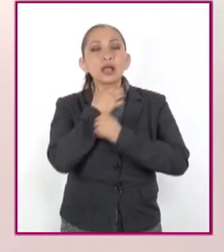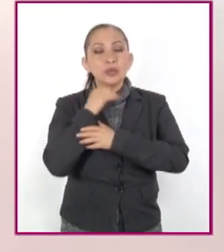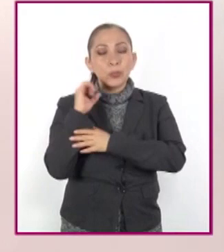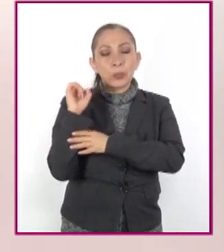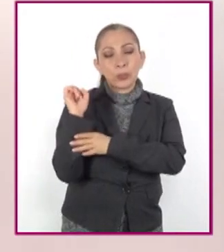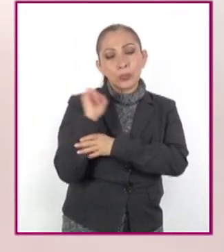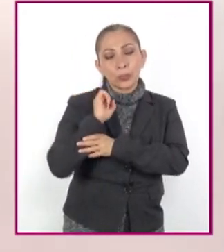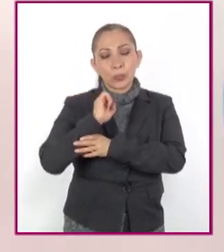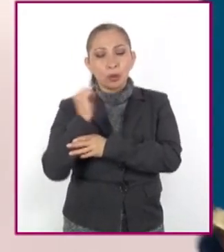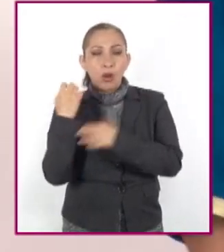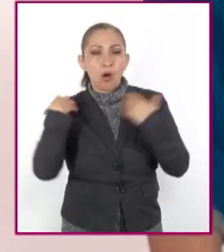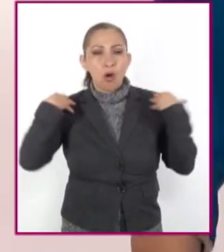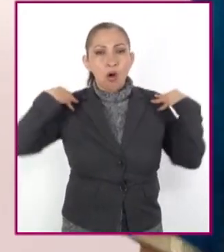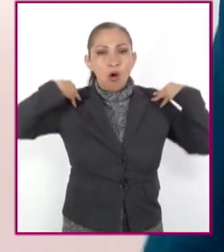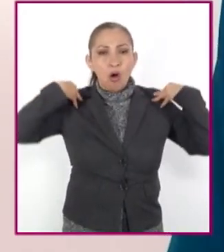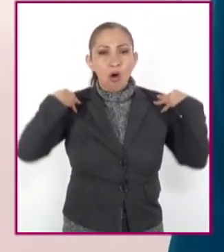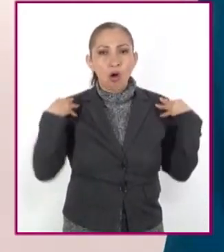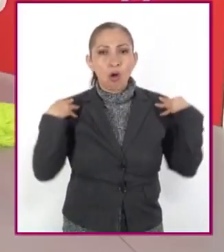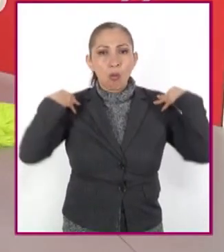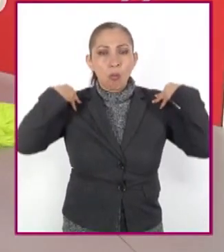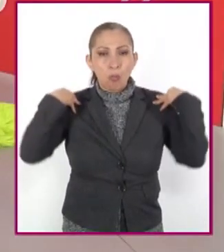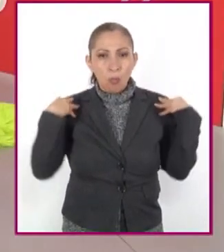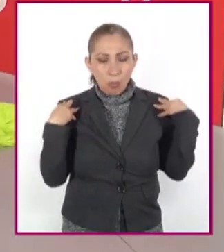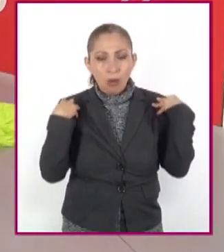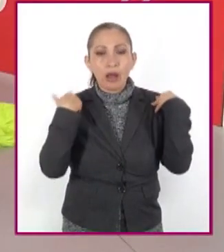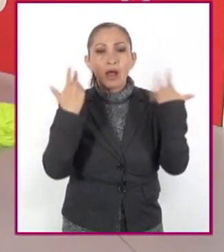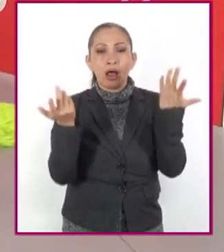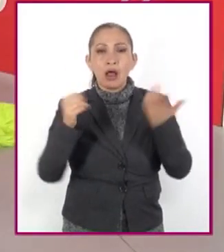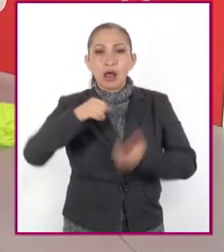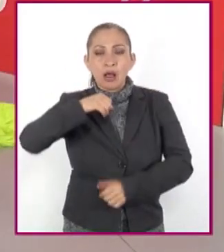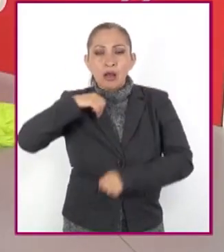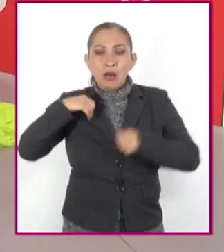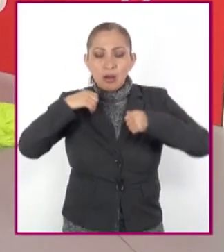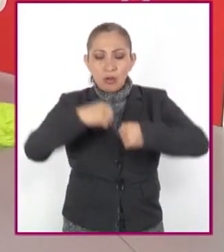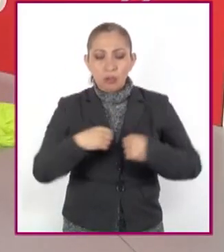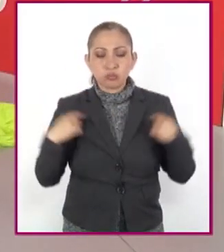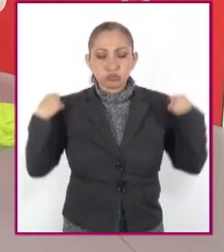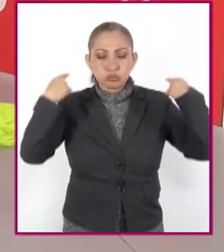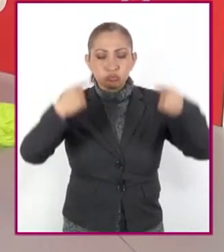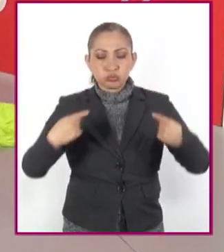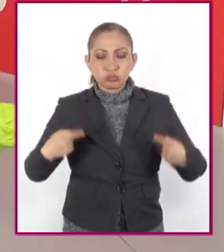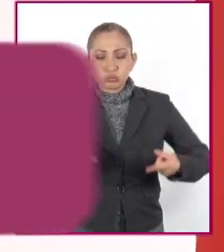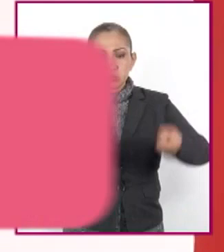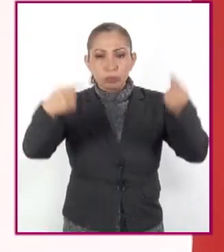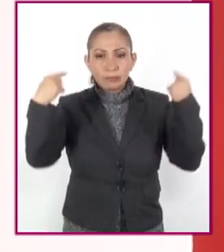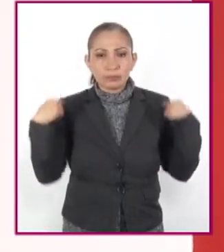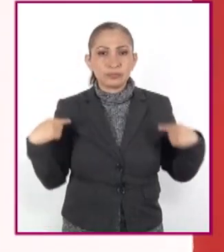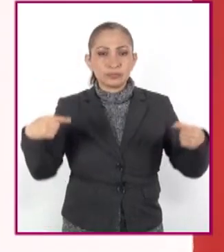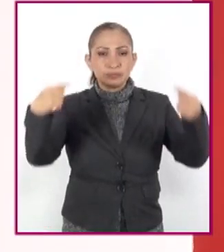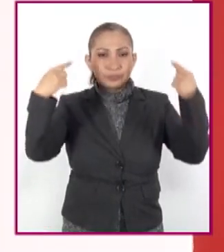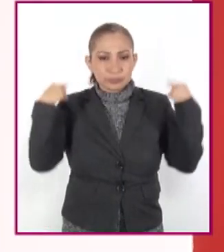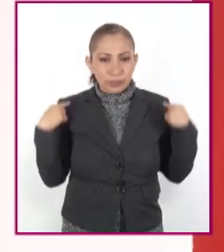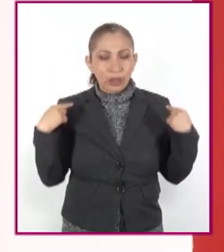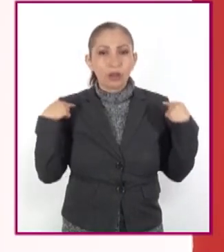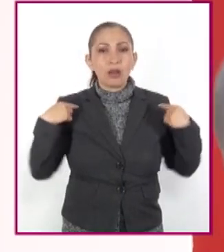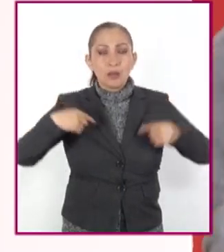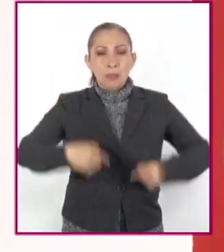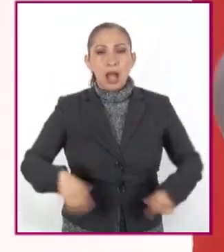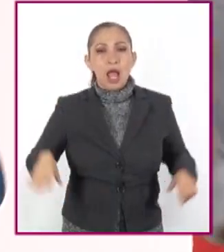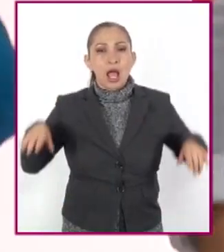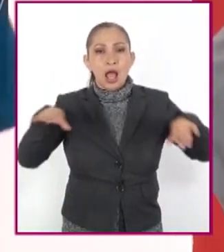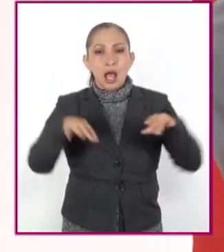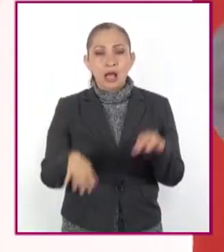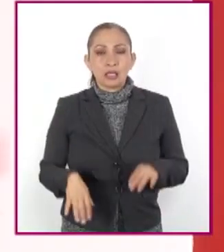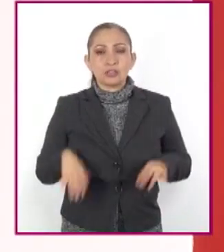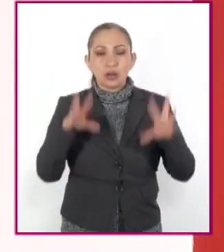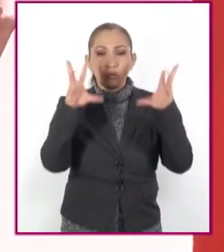luego nuestros hombros, arriba y abajo, hacia adelante, luego hacia atrás. Movemos brazos, los